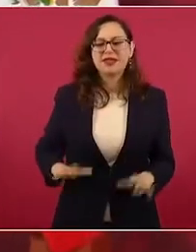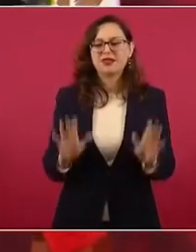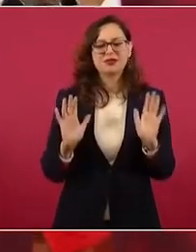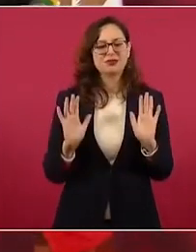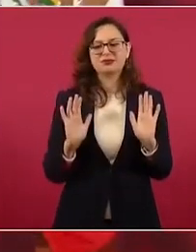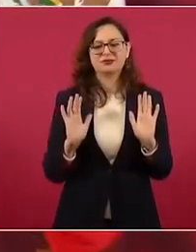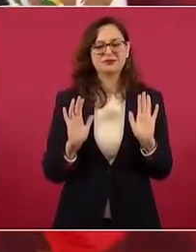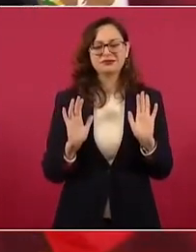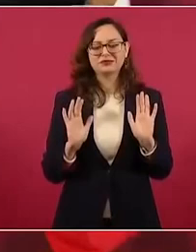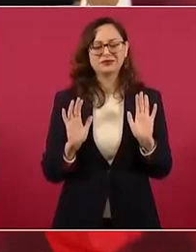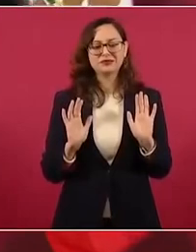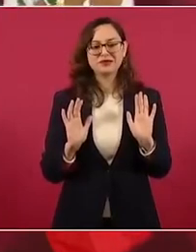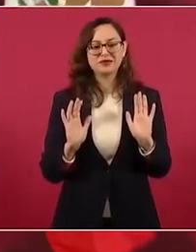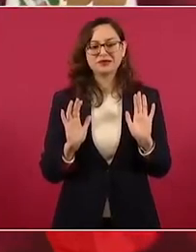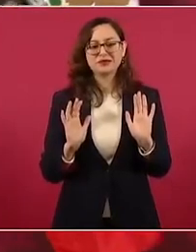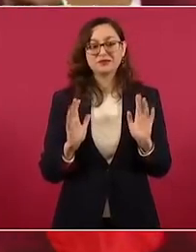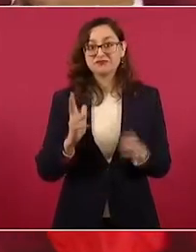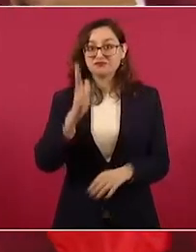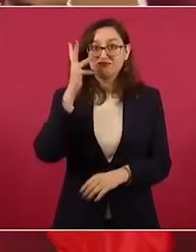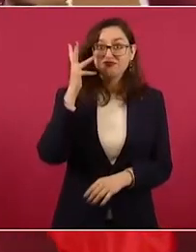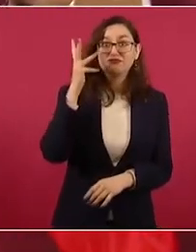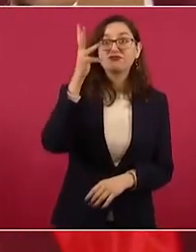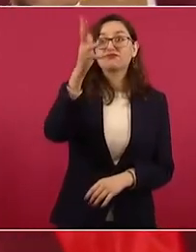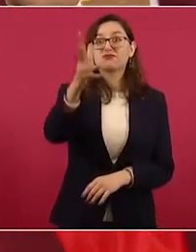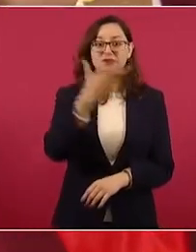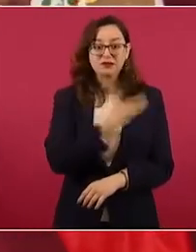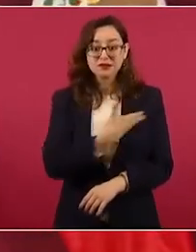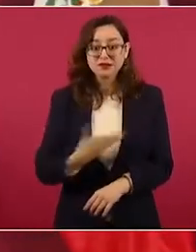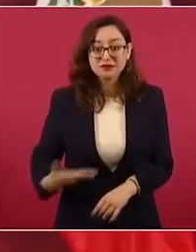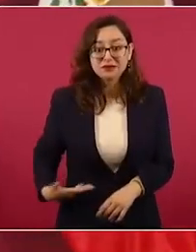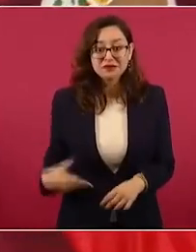¿Qué es lo que se va a decidir hacia adelante?